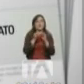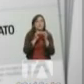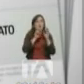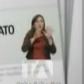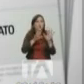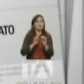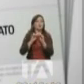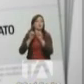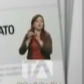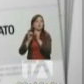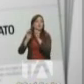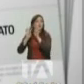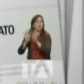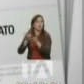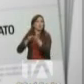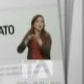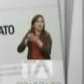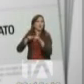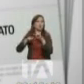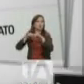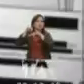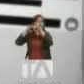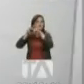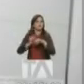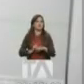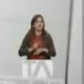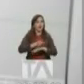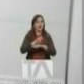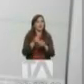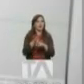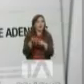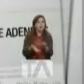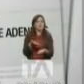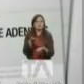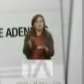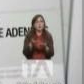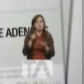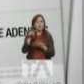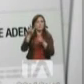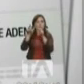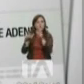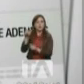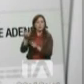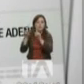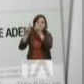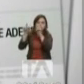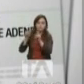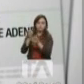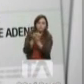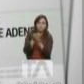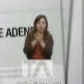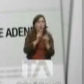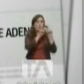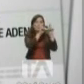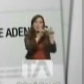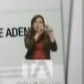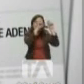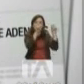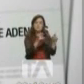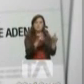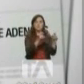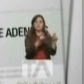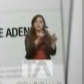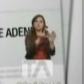del contrato de construcción. A él se suman el gerente comercial del consorcio, un consultor económico y un consultor jurídico contratados